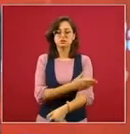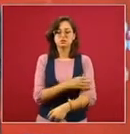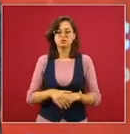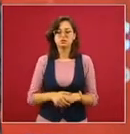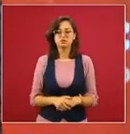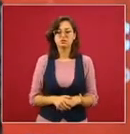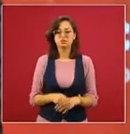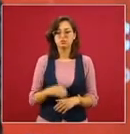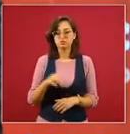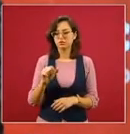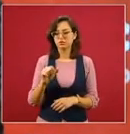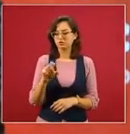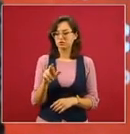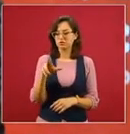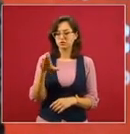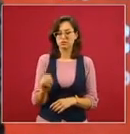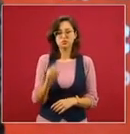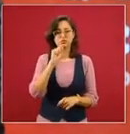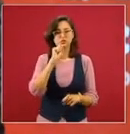exoneró,